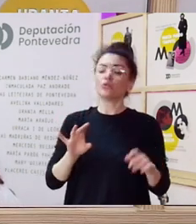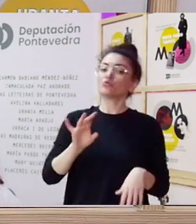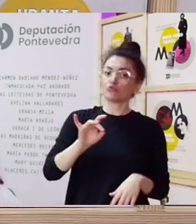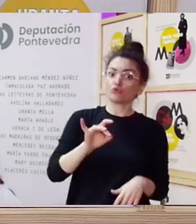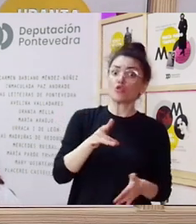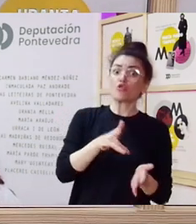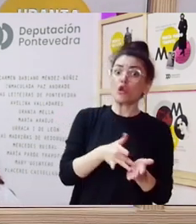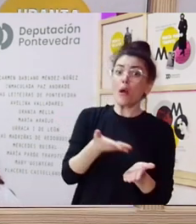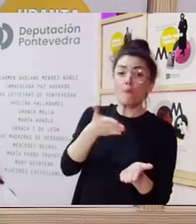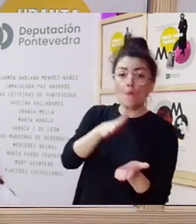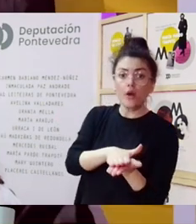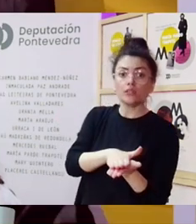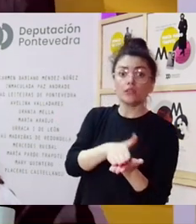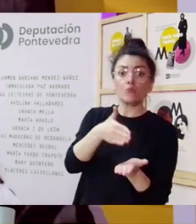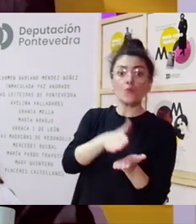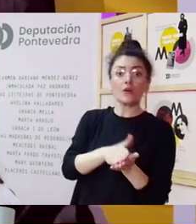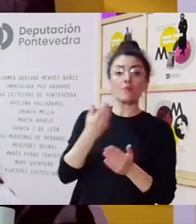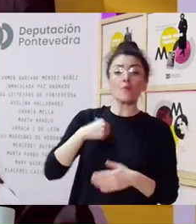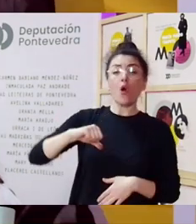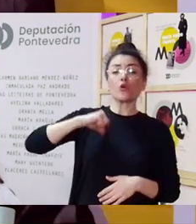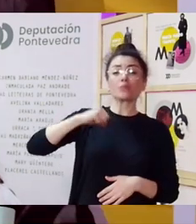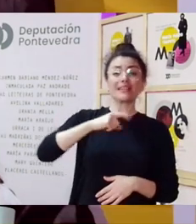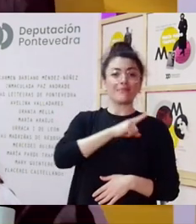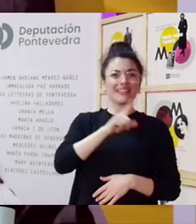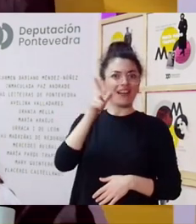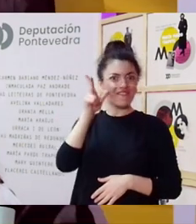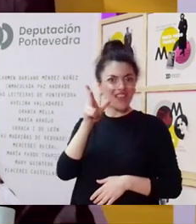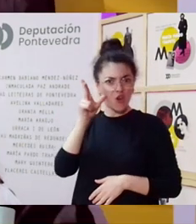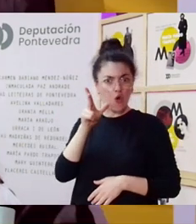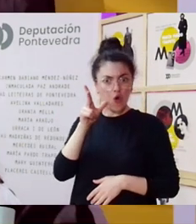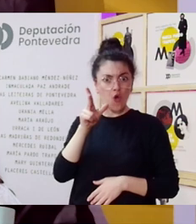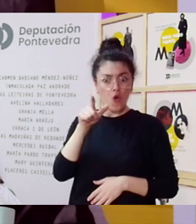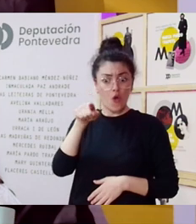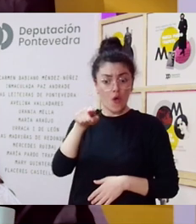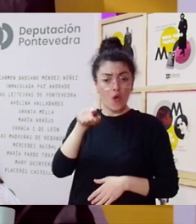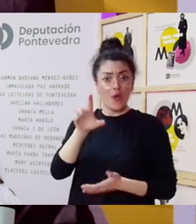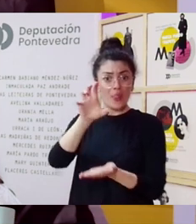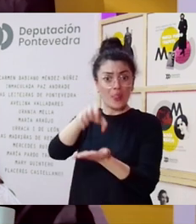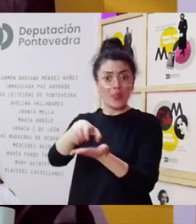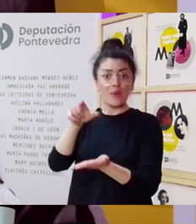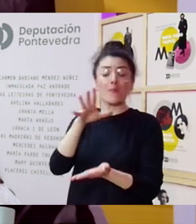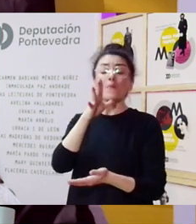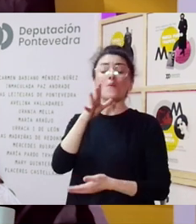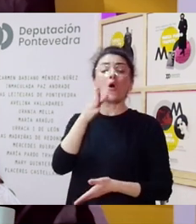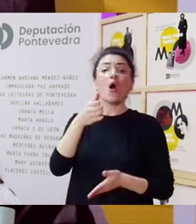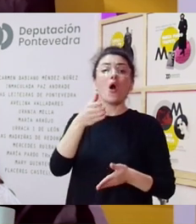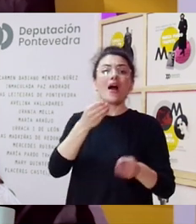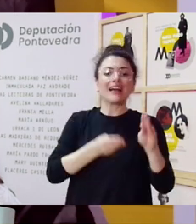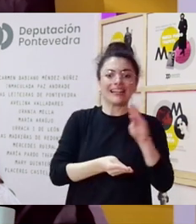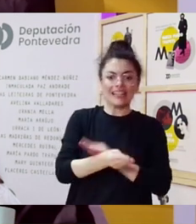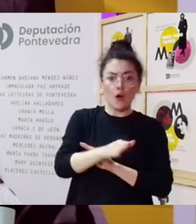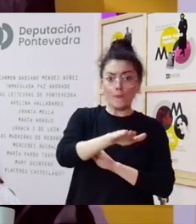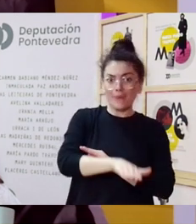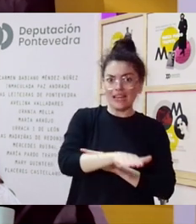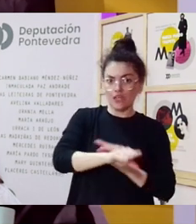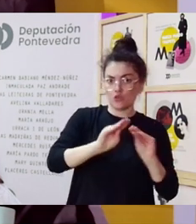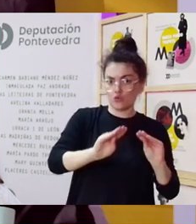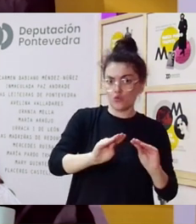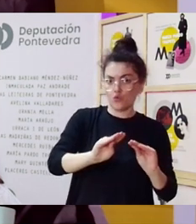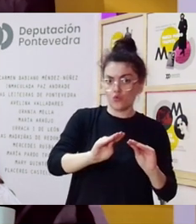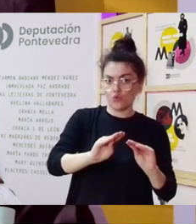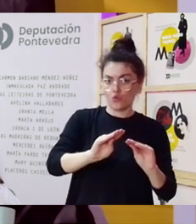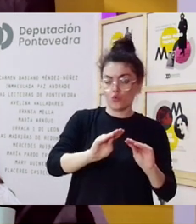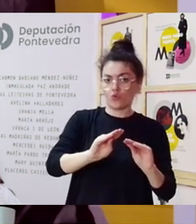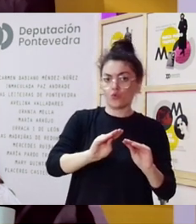cando morreu no Hospital Militar de Vigo, porque un dos fillos dela, o pequeno,